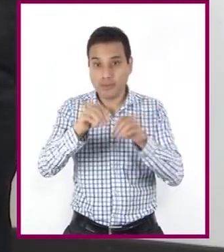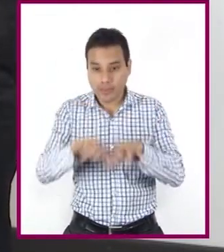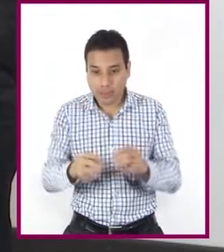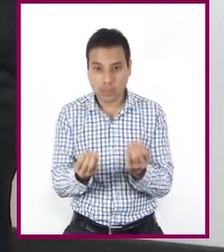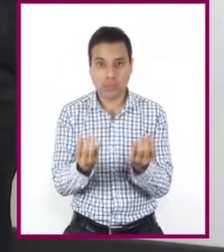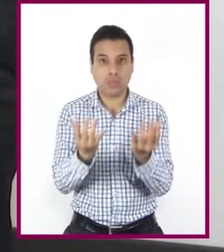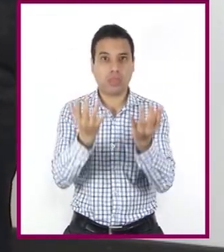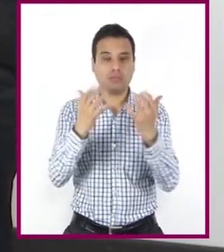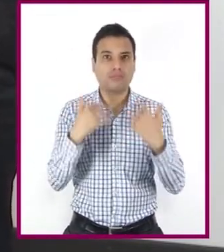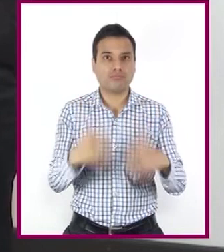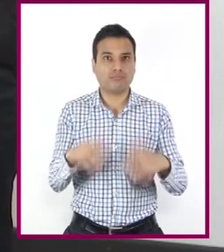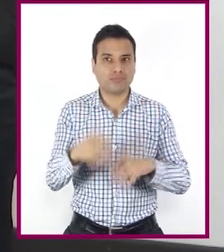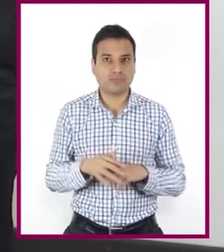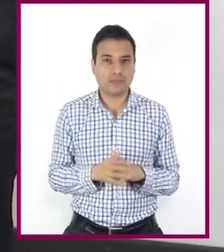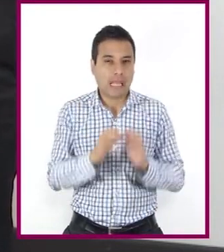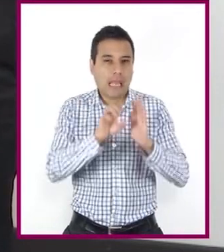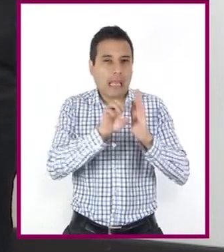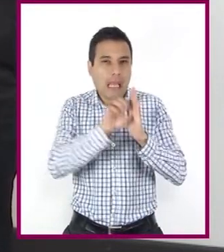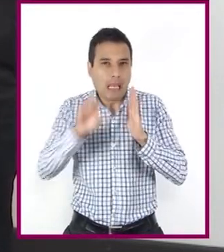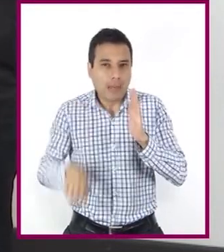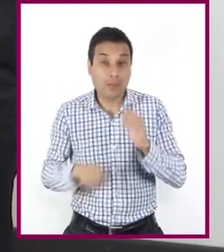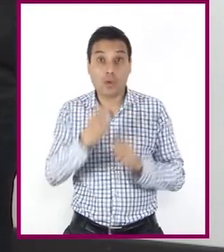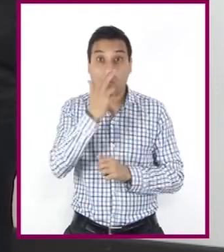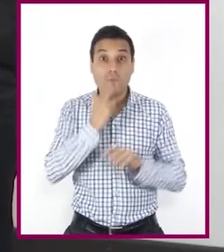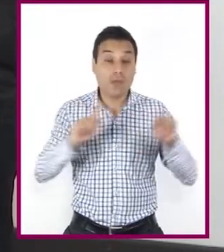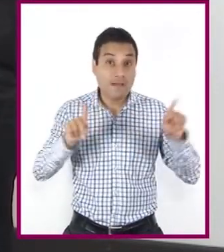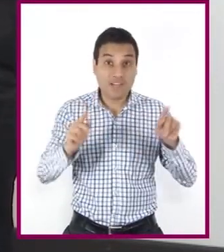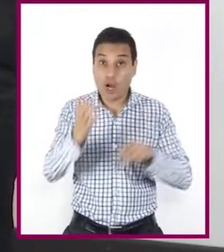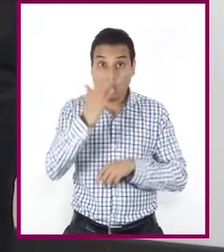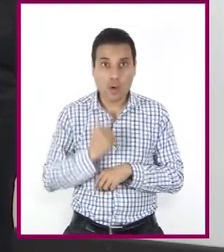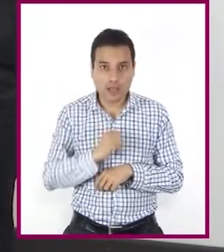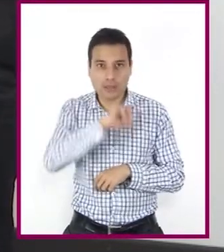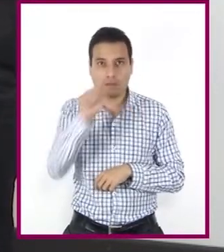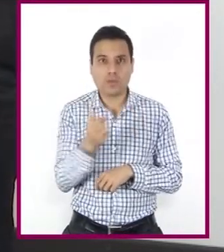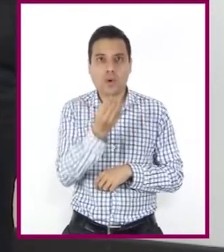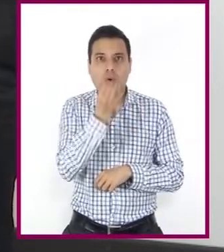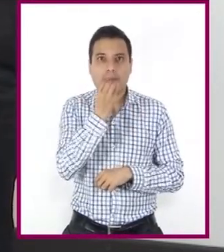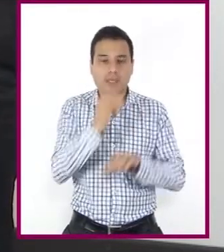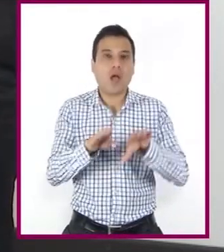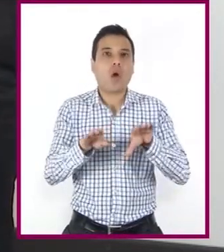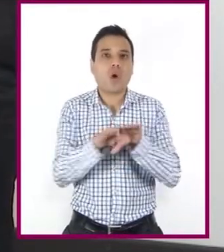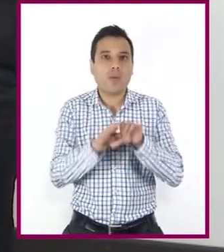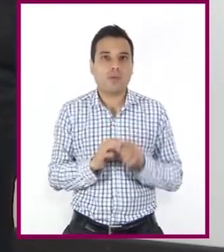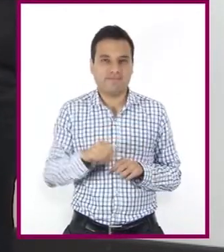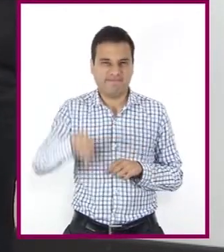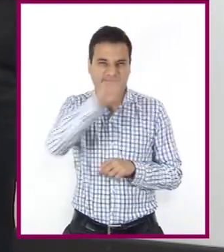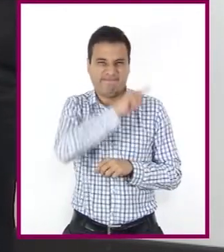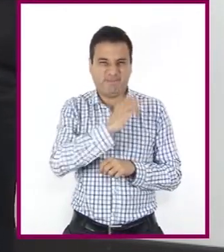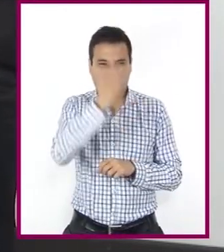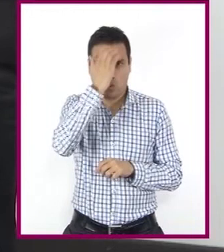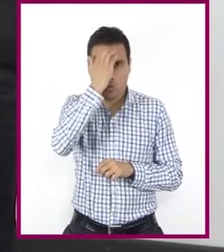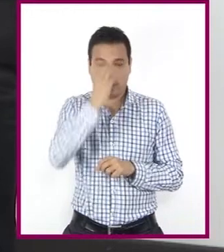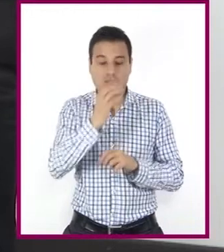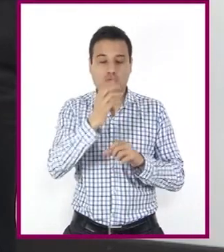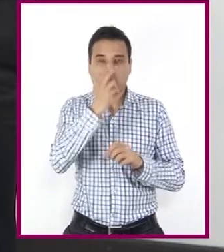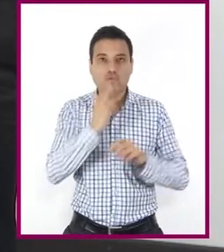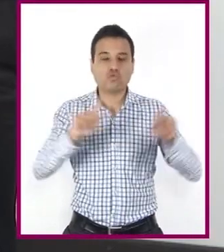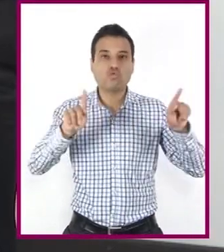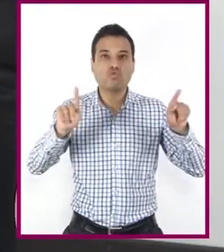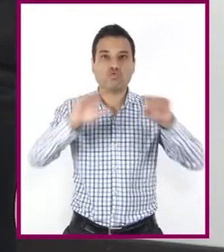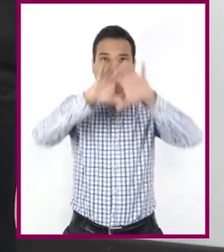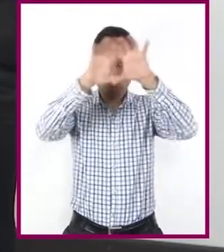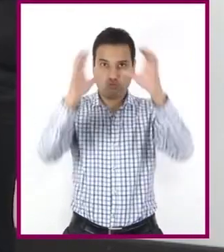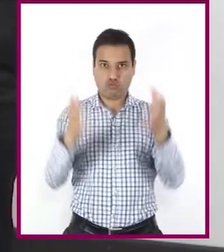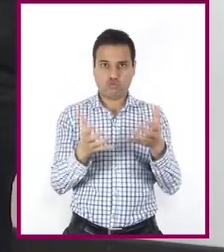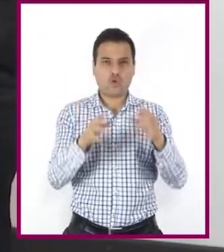parte de nuestra alimentación desaparecería. Pero conozcamos un poco más sobre los panales. Son estructuras formadas por celdillas